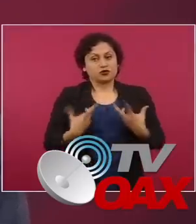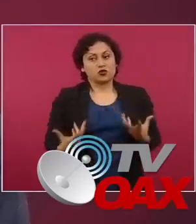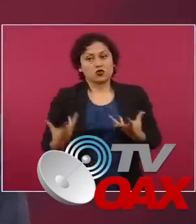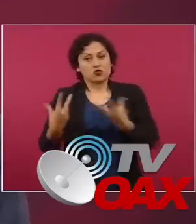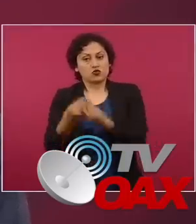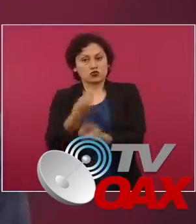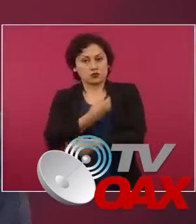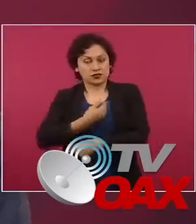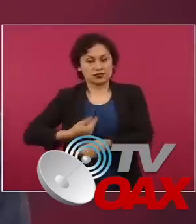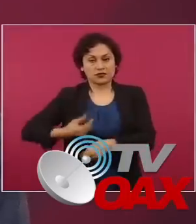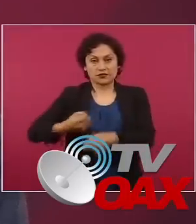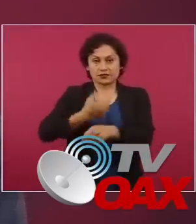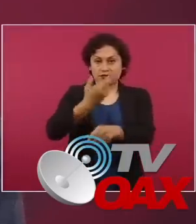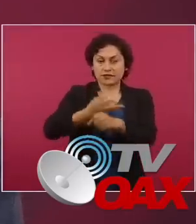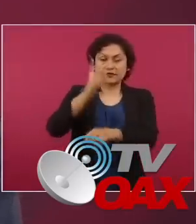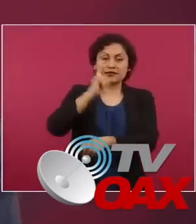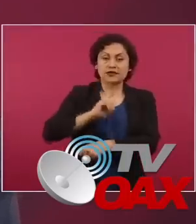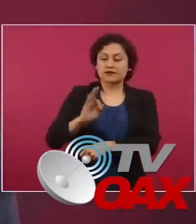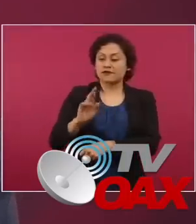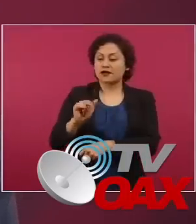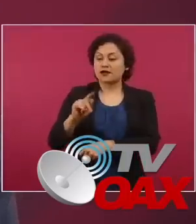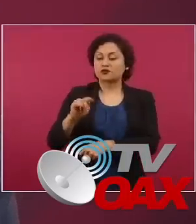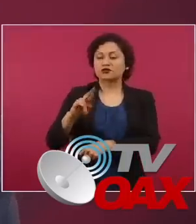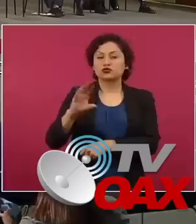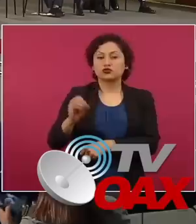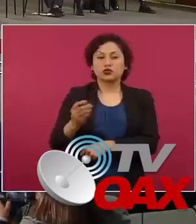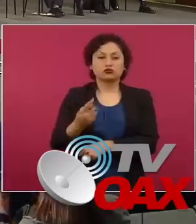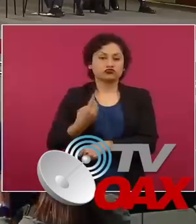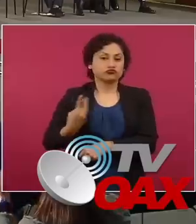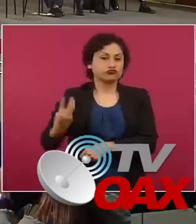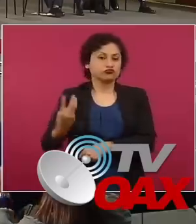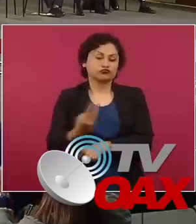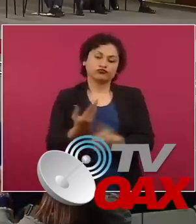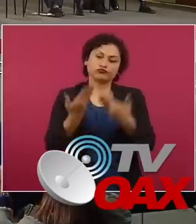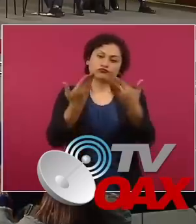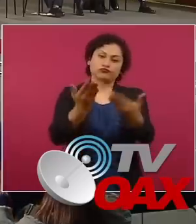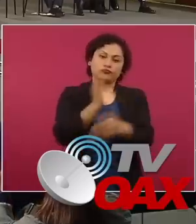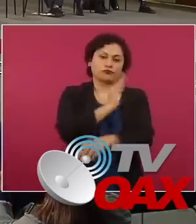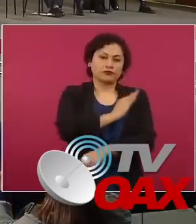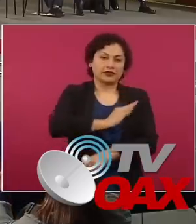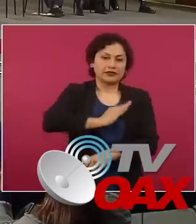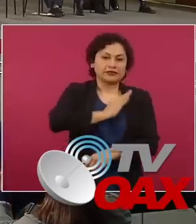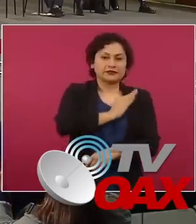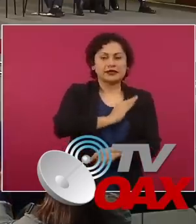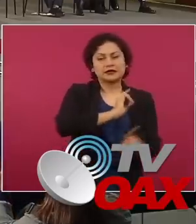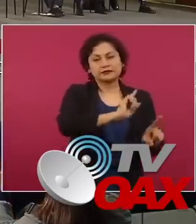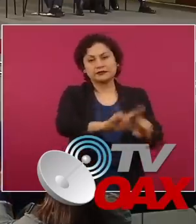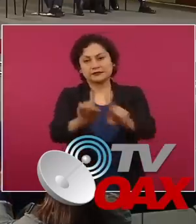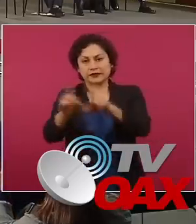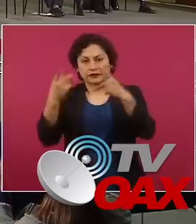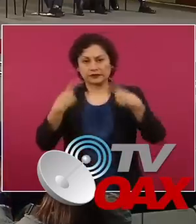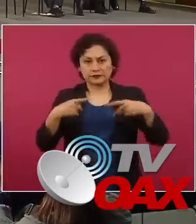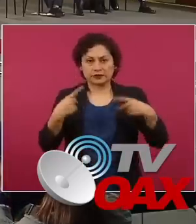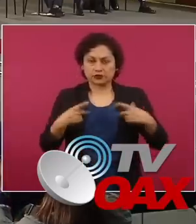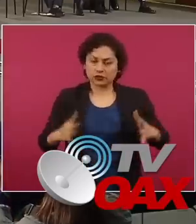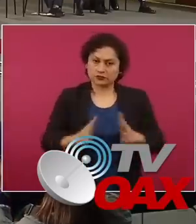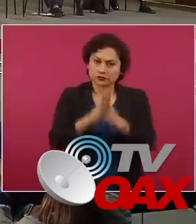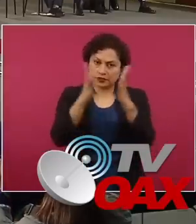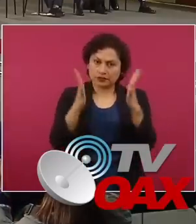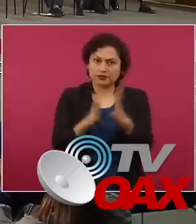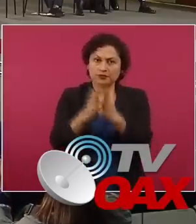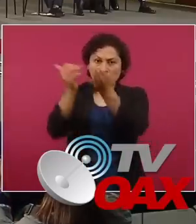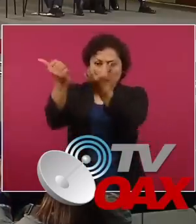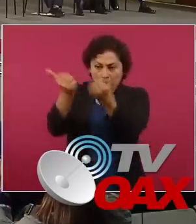Frausto para felicitar una vez más a todos los actores involucrados en esta maravillosa operación que honra